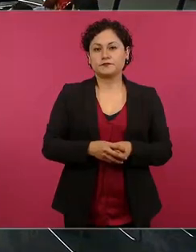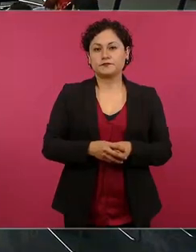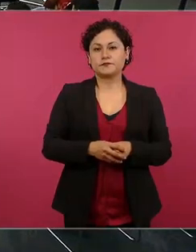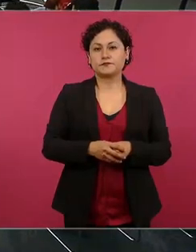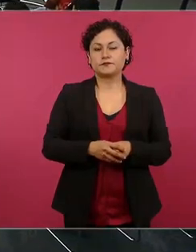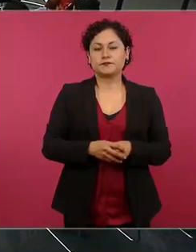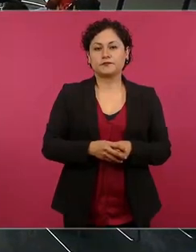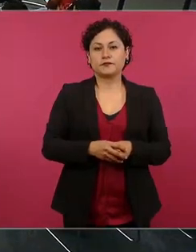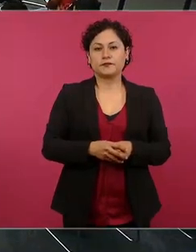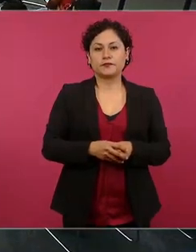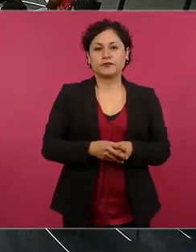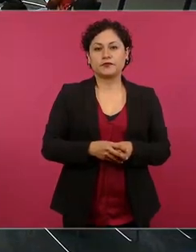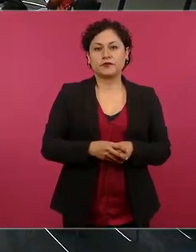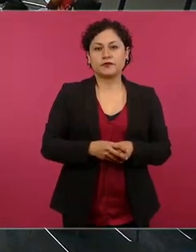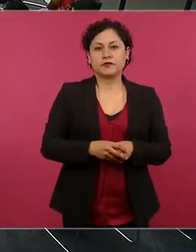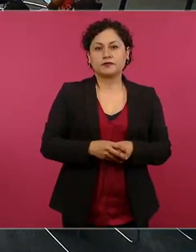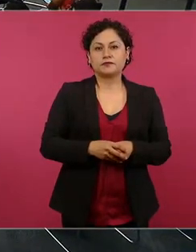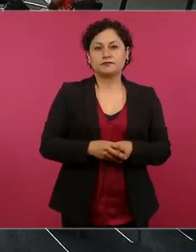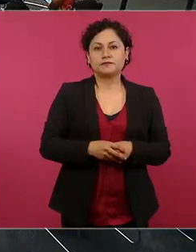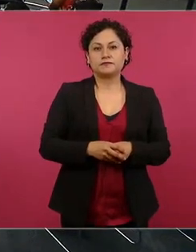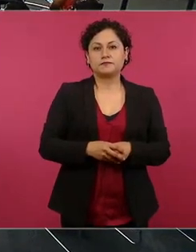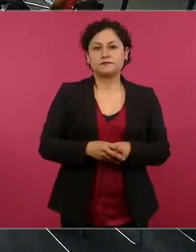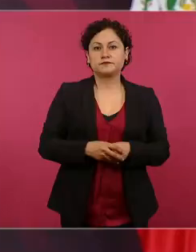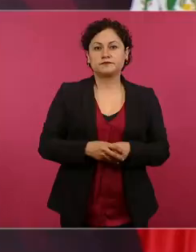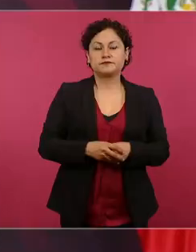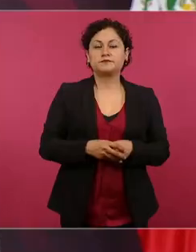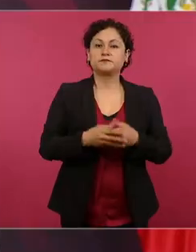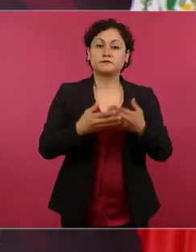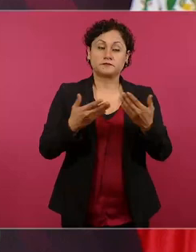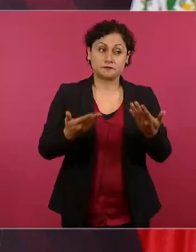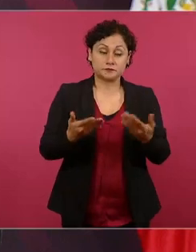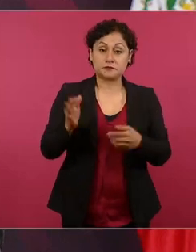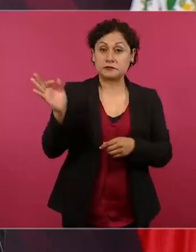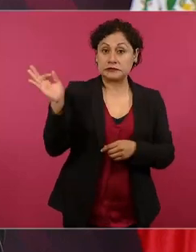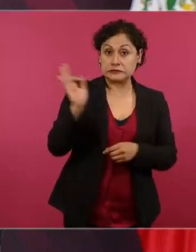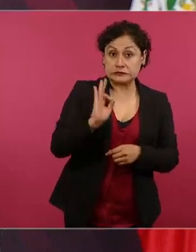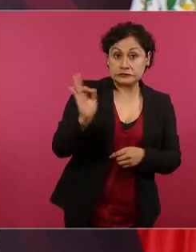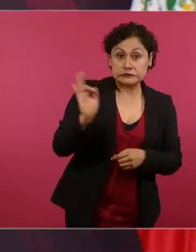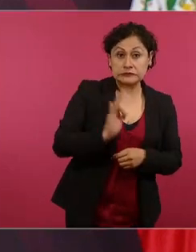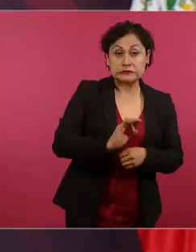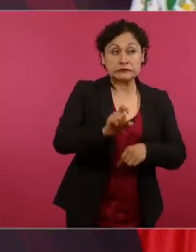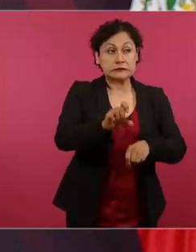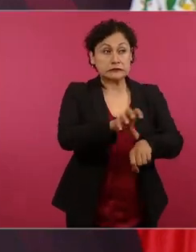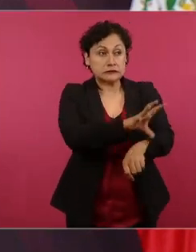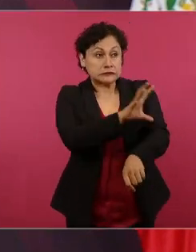Entonces, si hacen falta las plantas, se van a tener todo lo que haga falta.